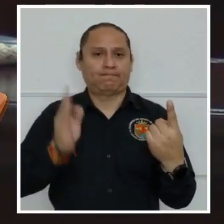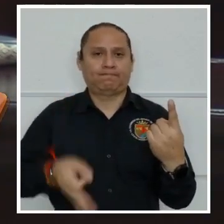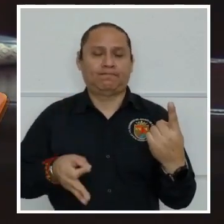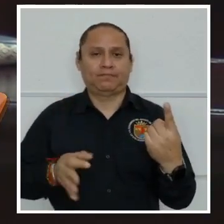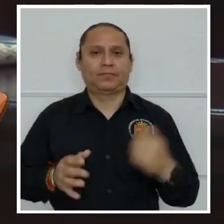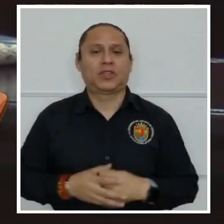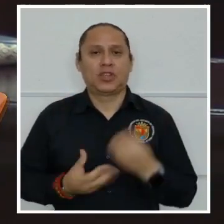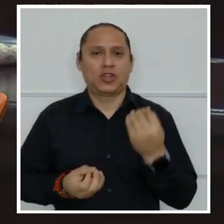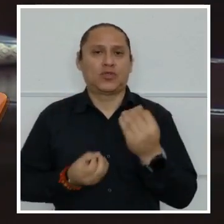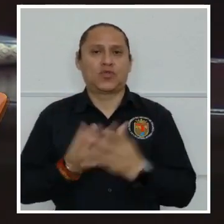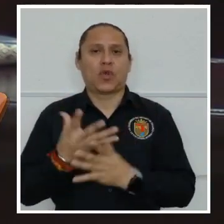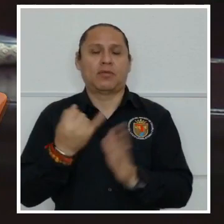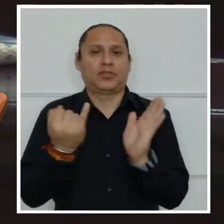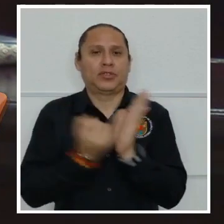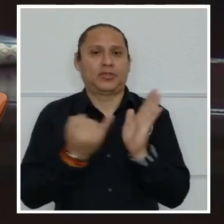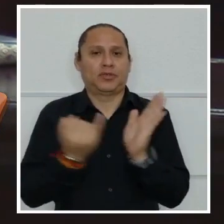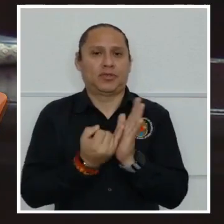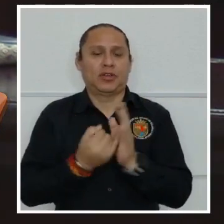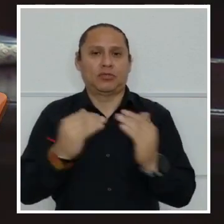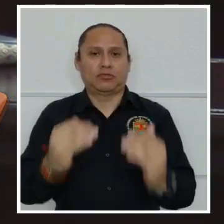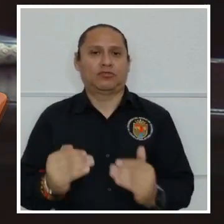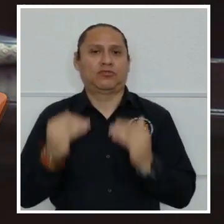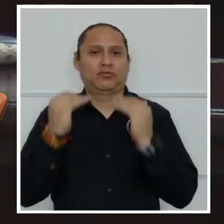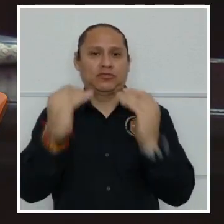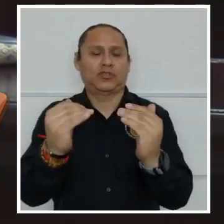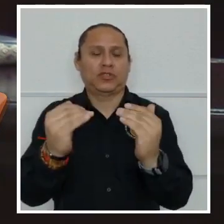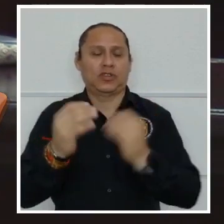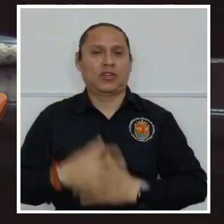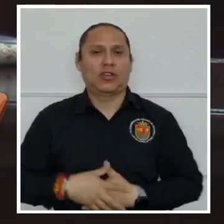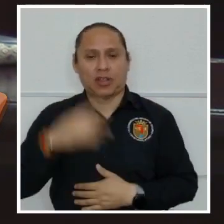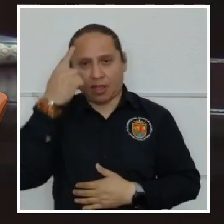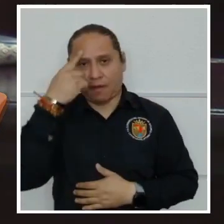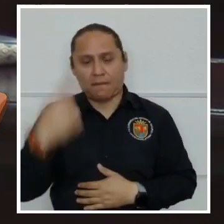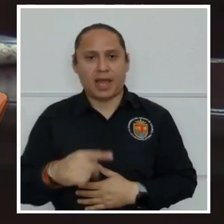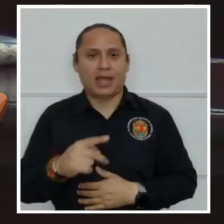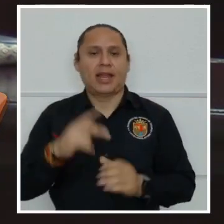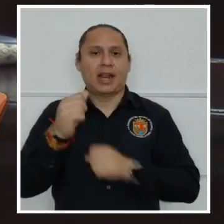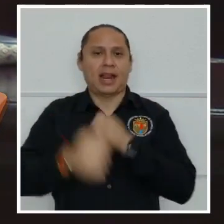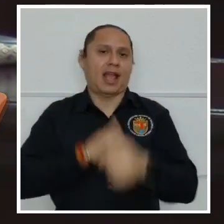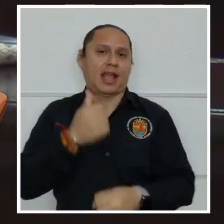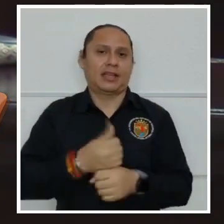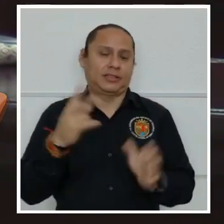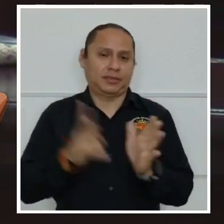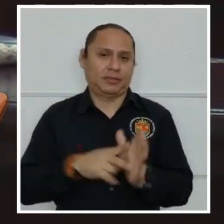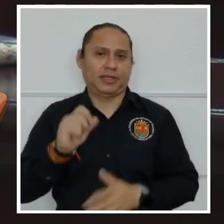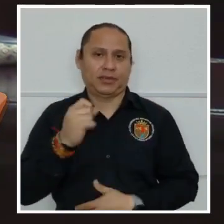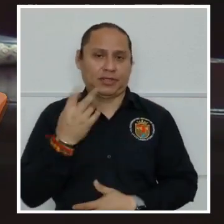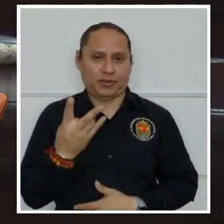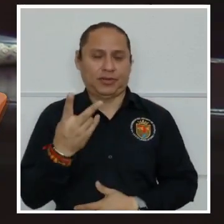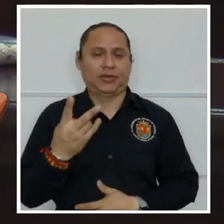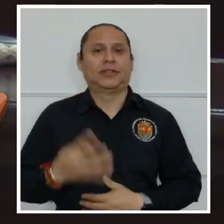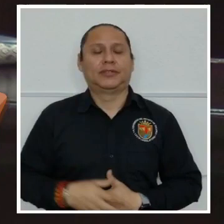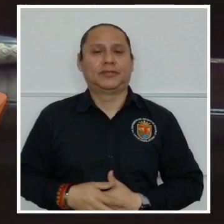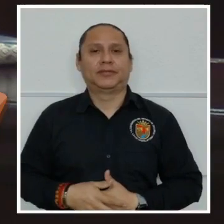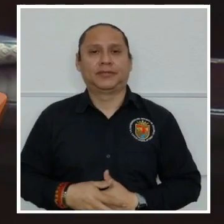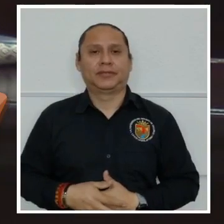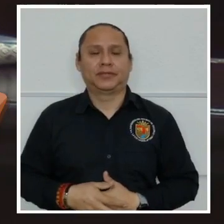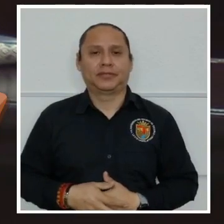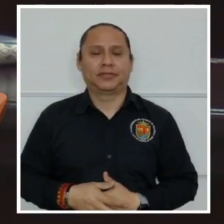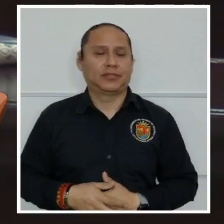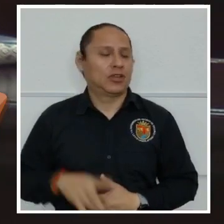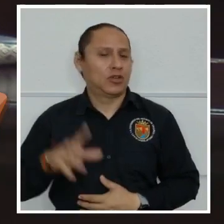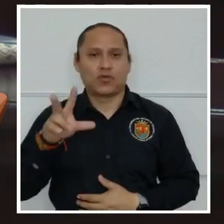autorizan nuevos impuestos ni incrementos reales para el ejercicio fiscal 2024,